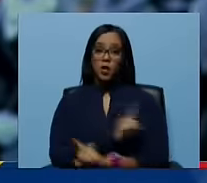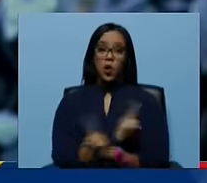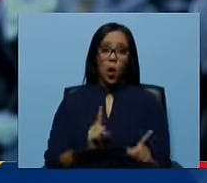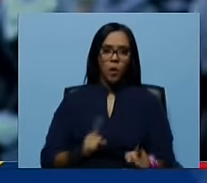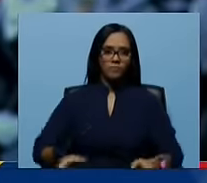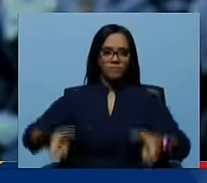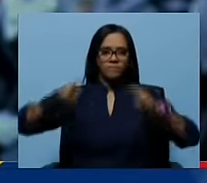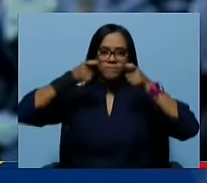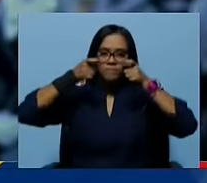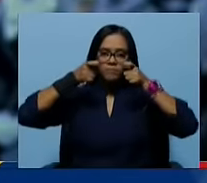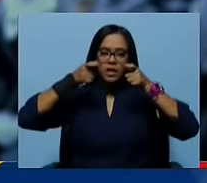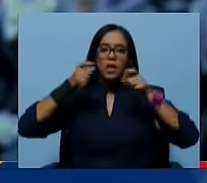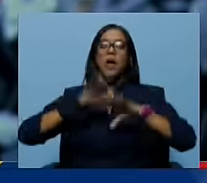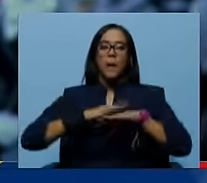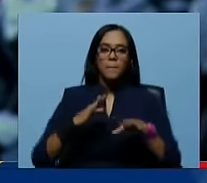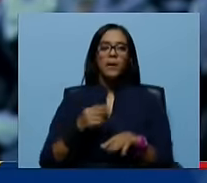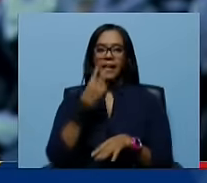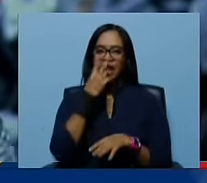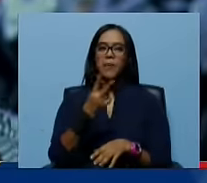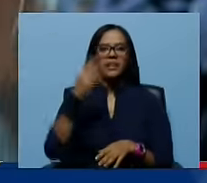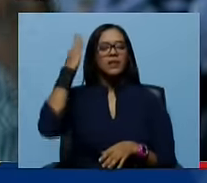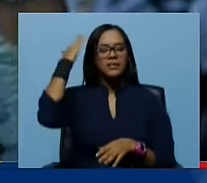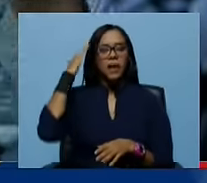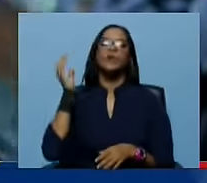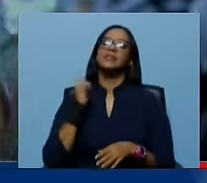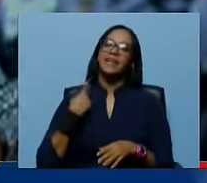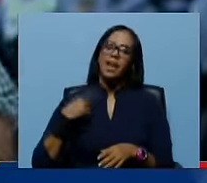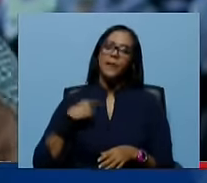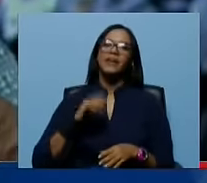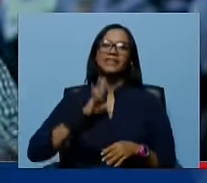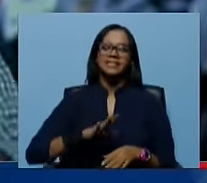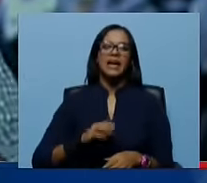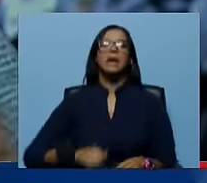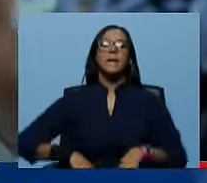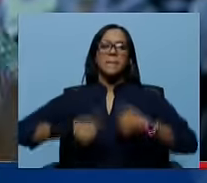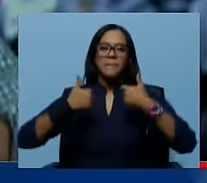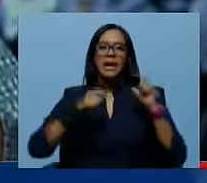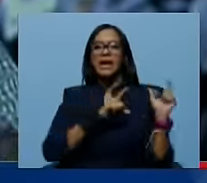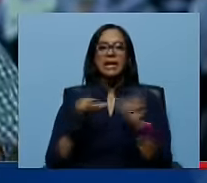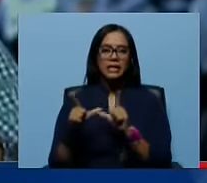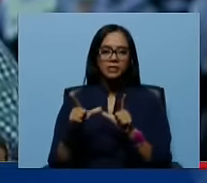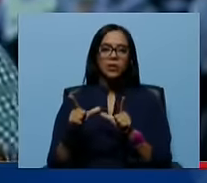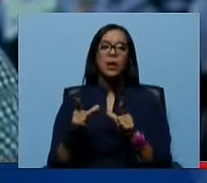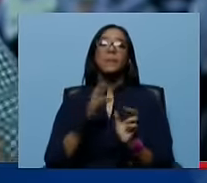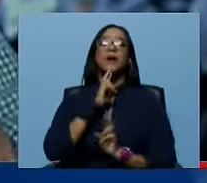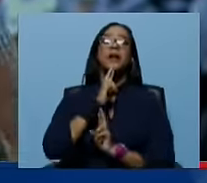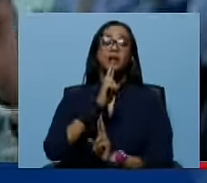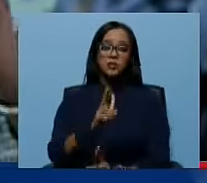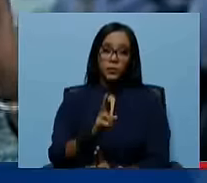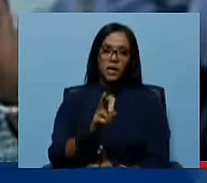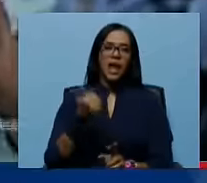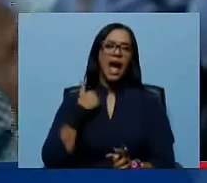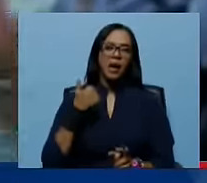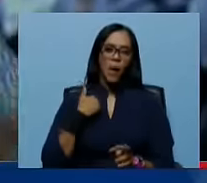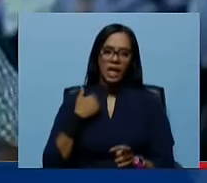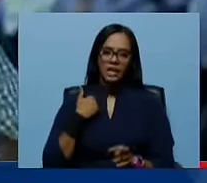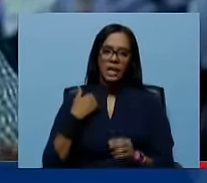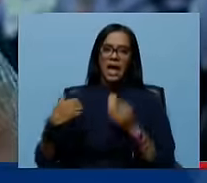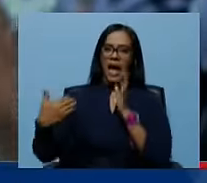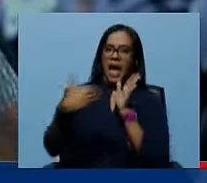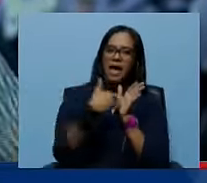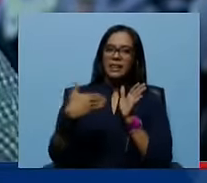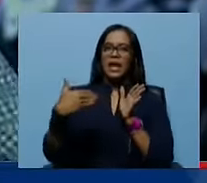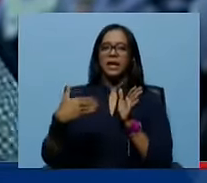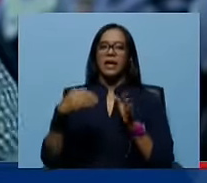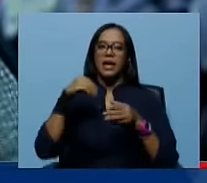contrario, porque la hemos visto y no la sabemos, tenemos que estar mejor preparados para responder a cualquier ataque